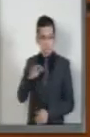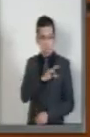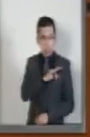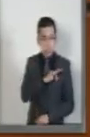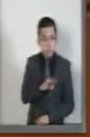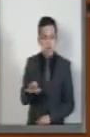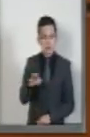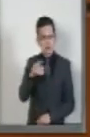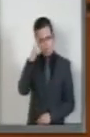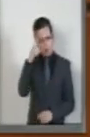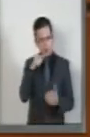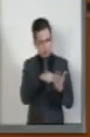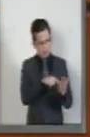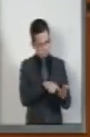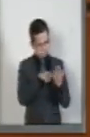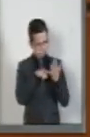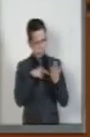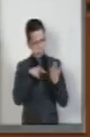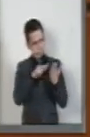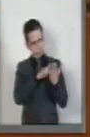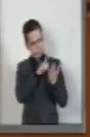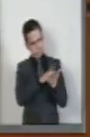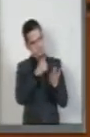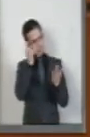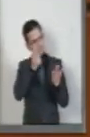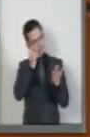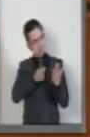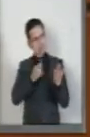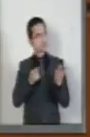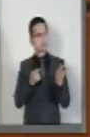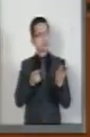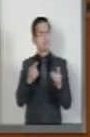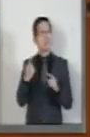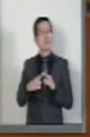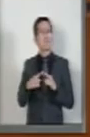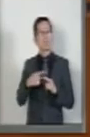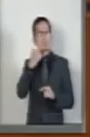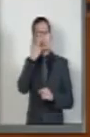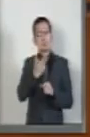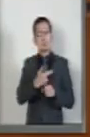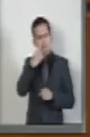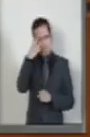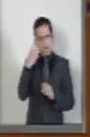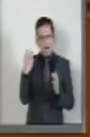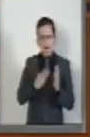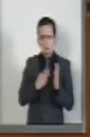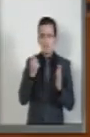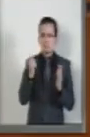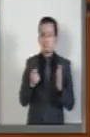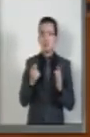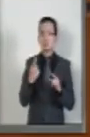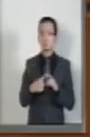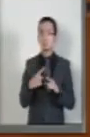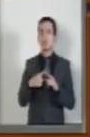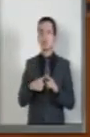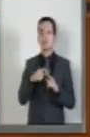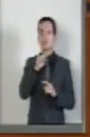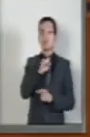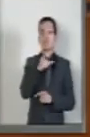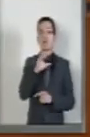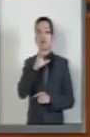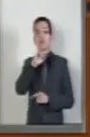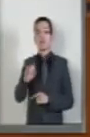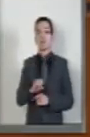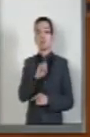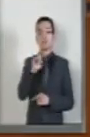de interpretación de leyes. Esa facultad le corresponde exclusivamente a la Suprema Corte de